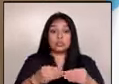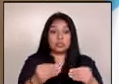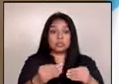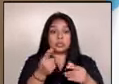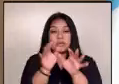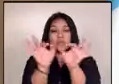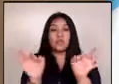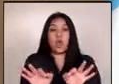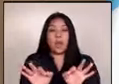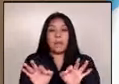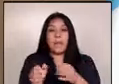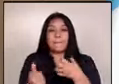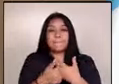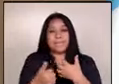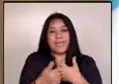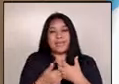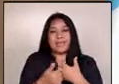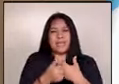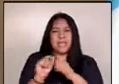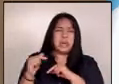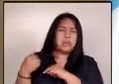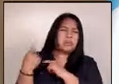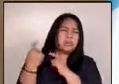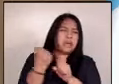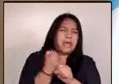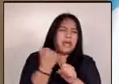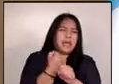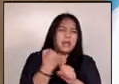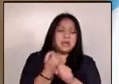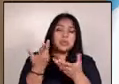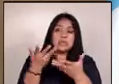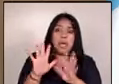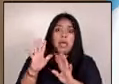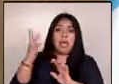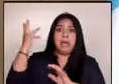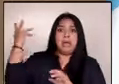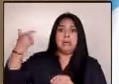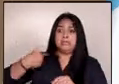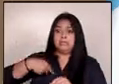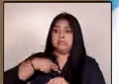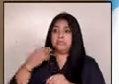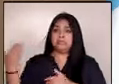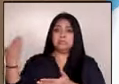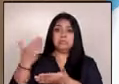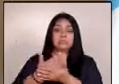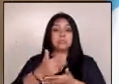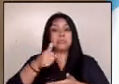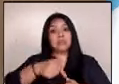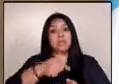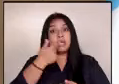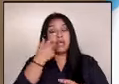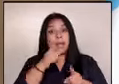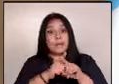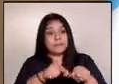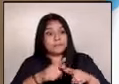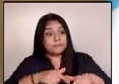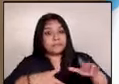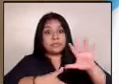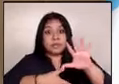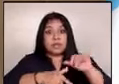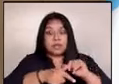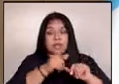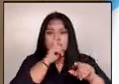piedras milenarias que estaban ya Antes de que llegásemos los occidentales que forman parte de una